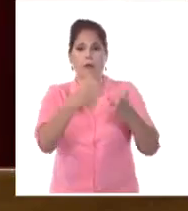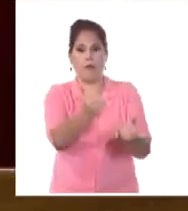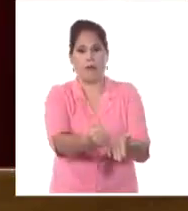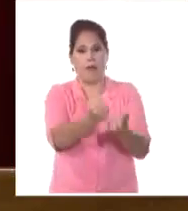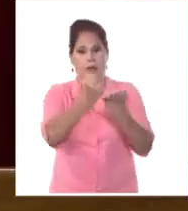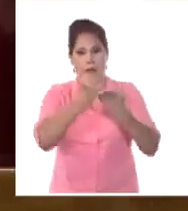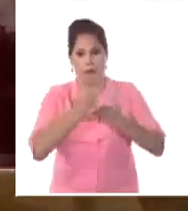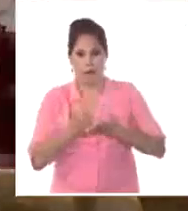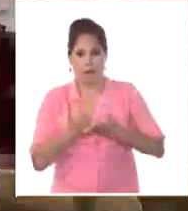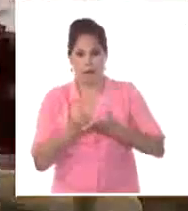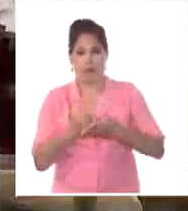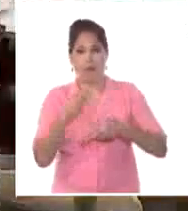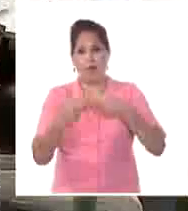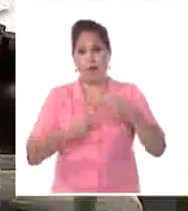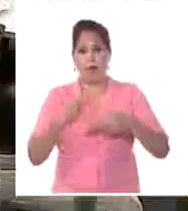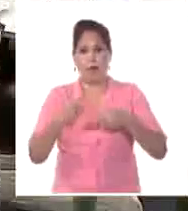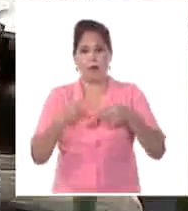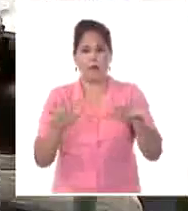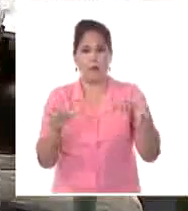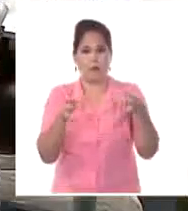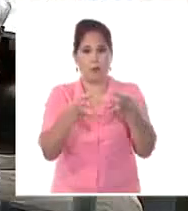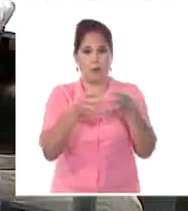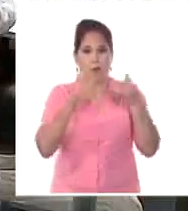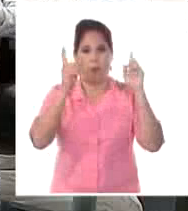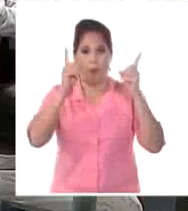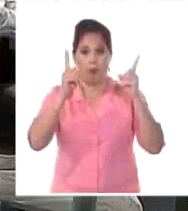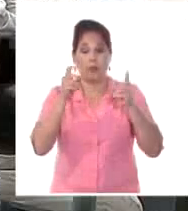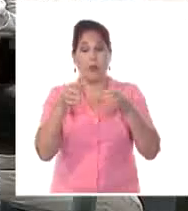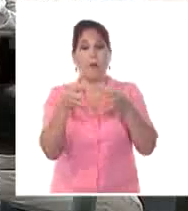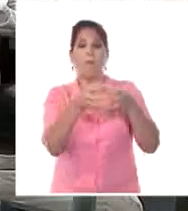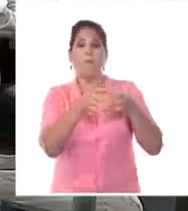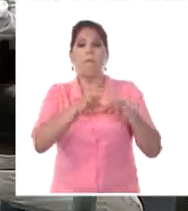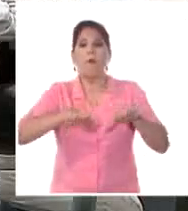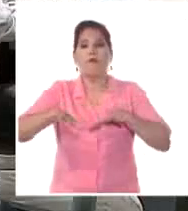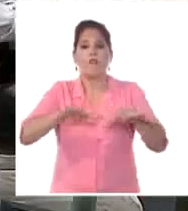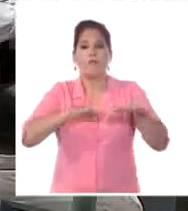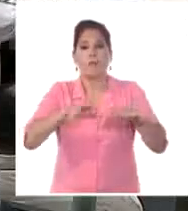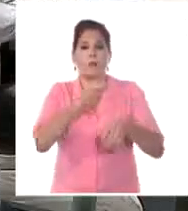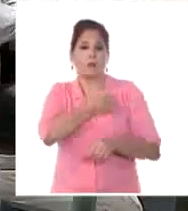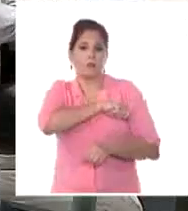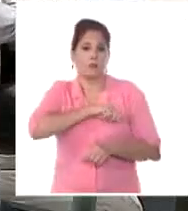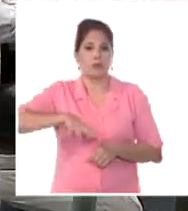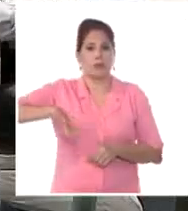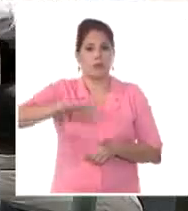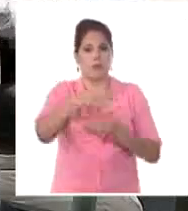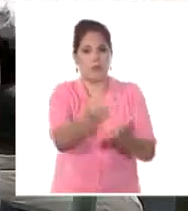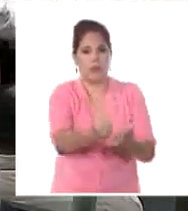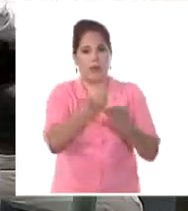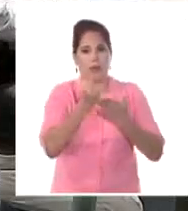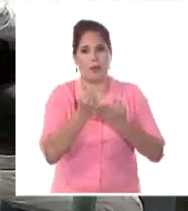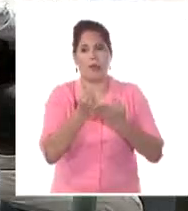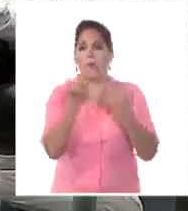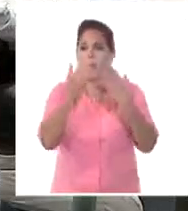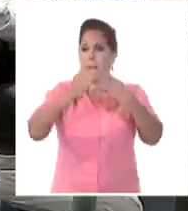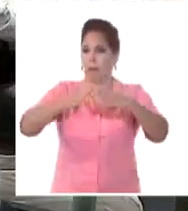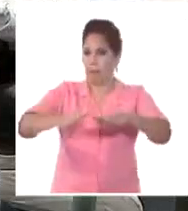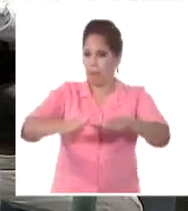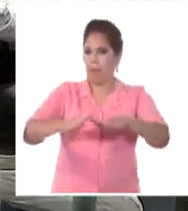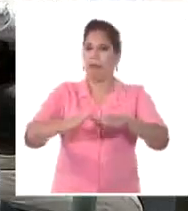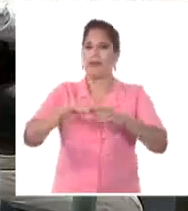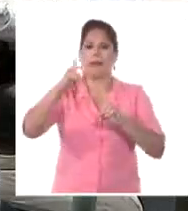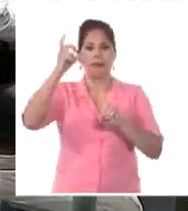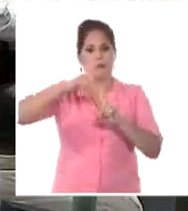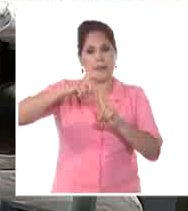solidaridad que desarrollan las fuerzas políticas, los movimientos sociales populares de solidaridad, pacifistas,